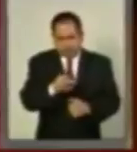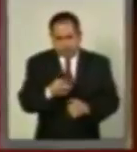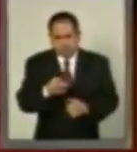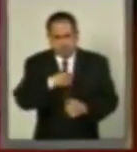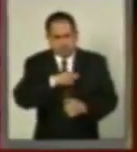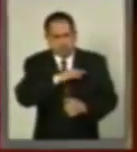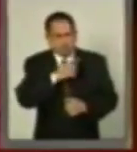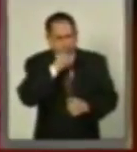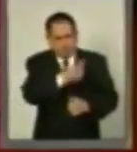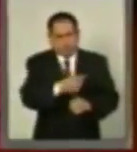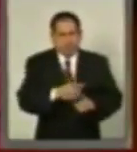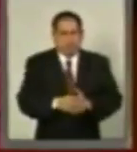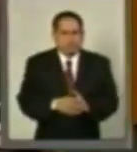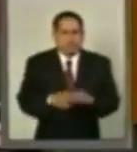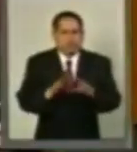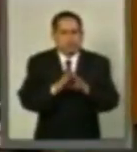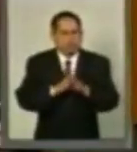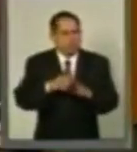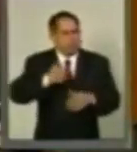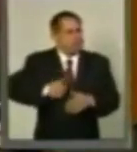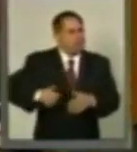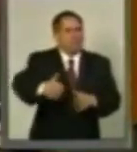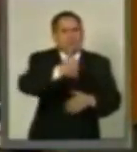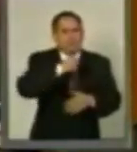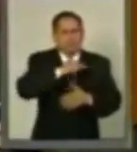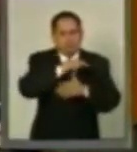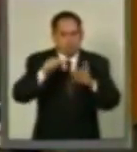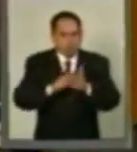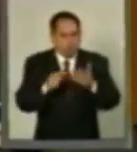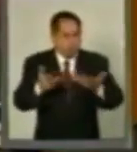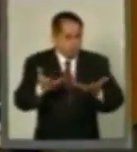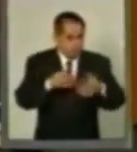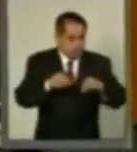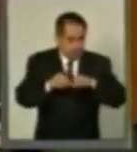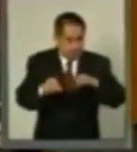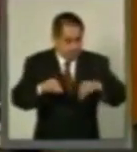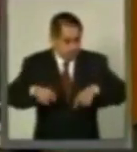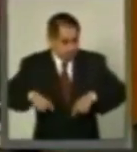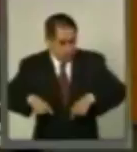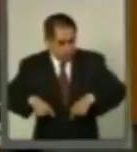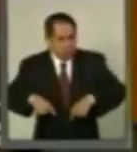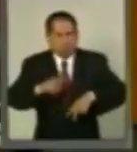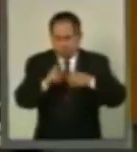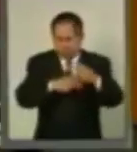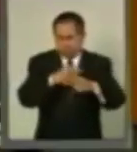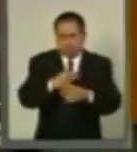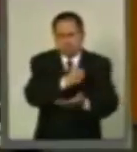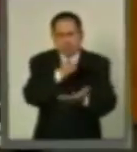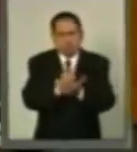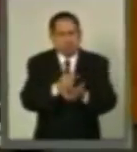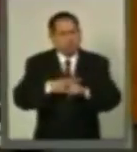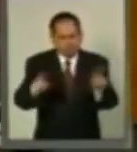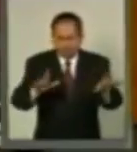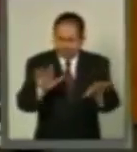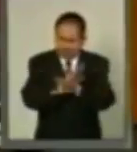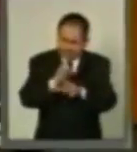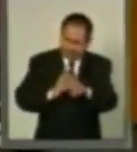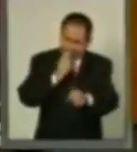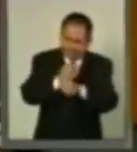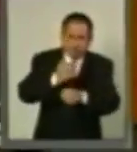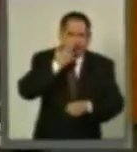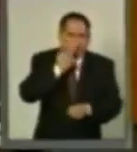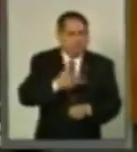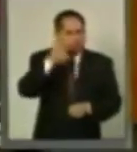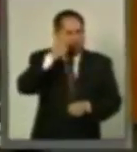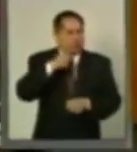puedo asegurar que en cada uno de los lugares donde se está haciendo una acción de gobierno serán ciudades diferentes y serán muchos mejores